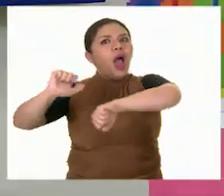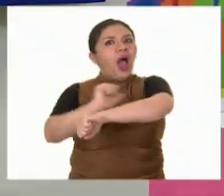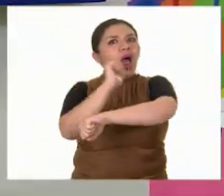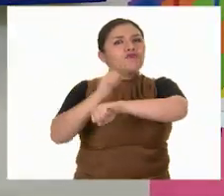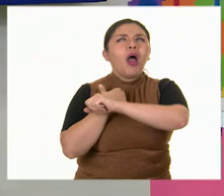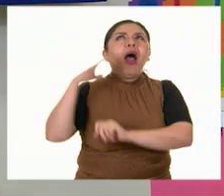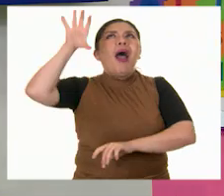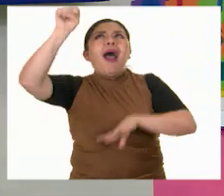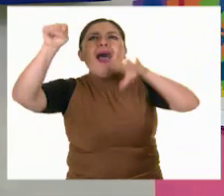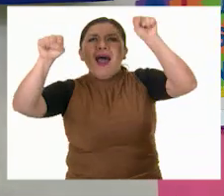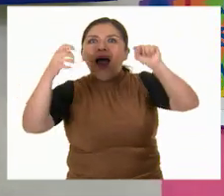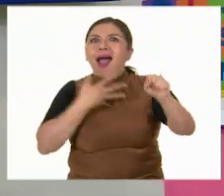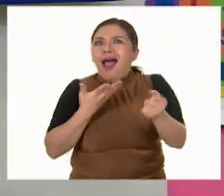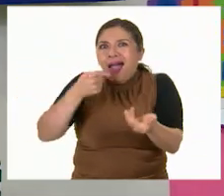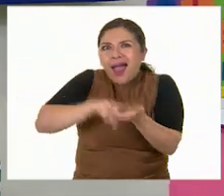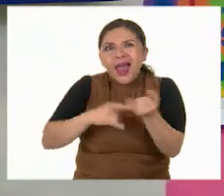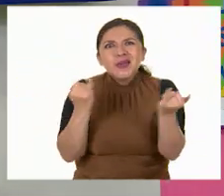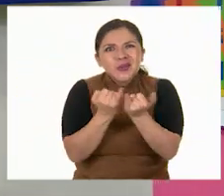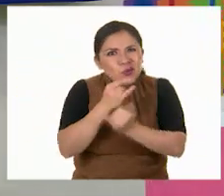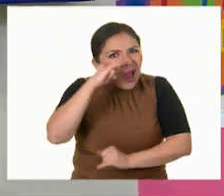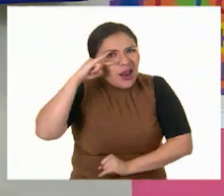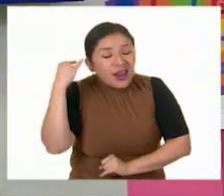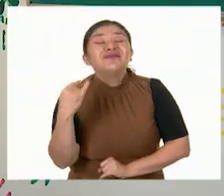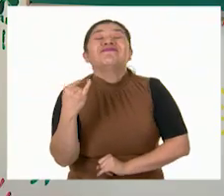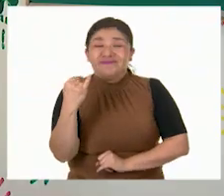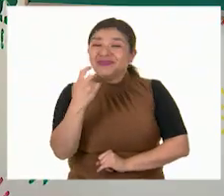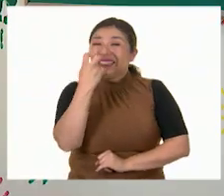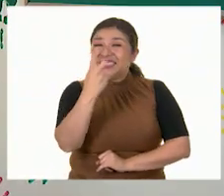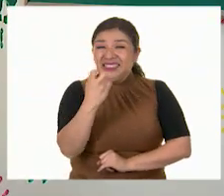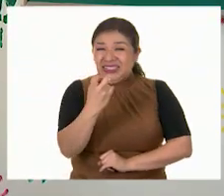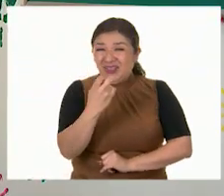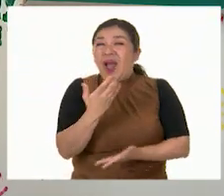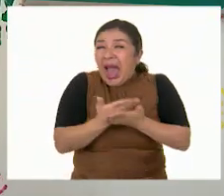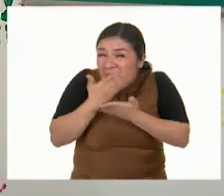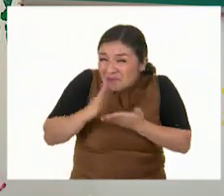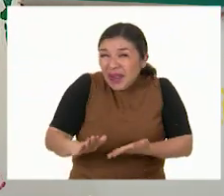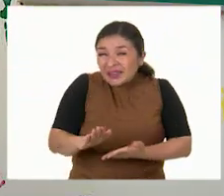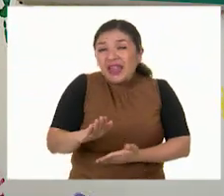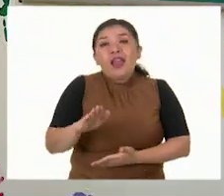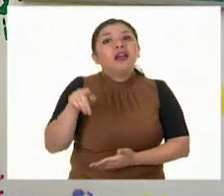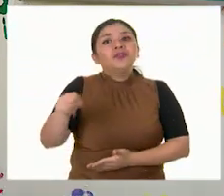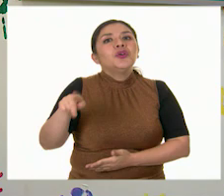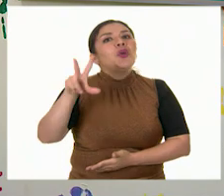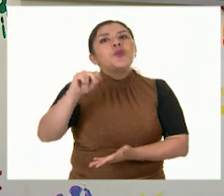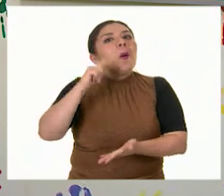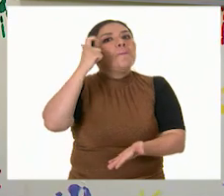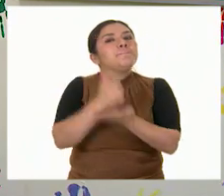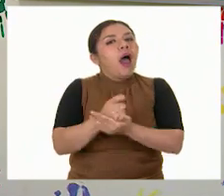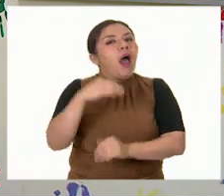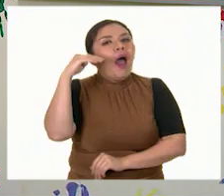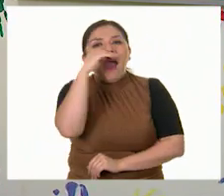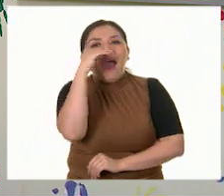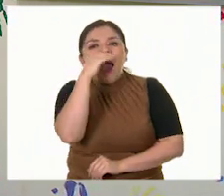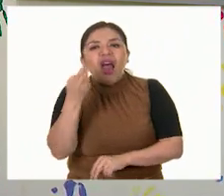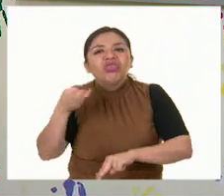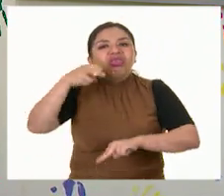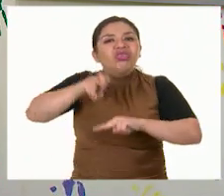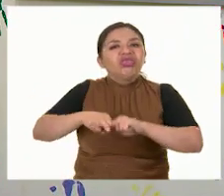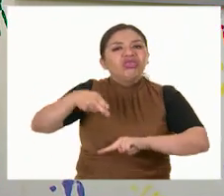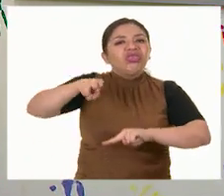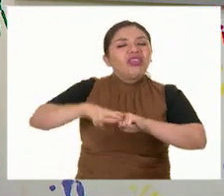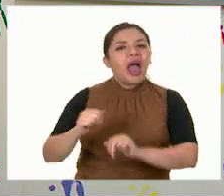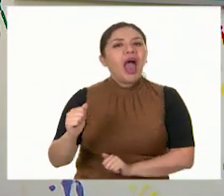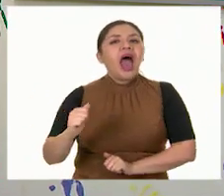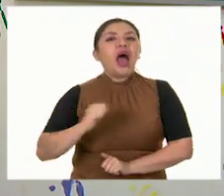también, supongo que muchas cosas así. Así es. Y además, ¿qué crees? Sin pagar pasaje. Se aprovechan que nosotros